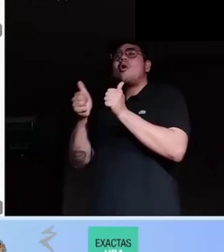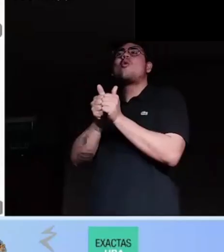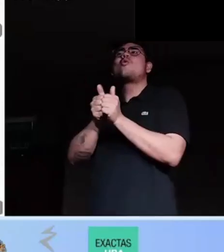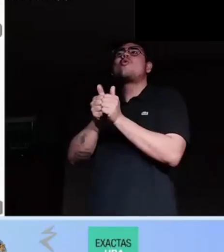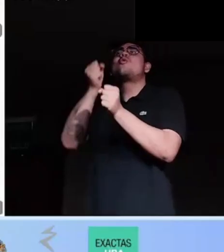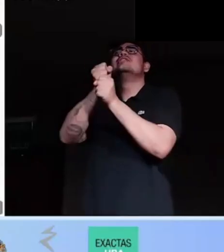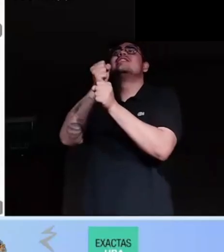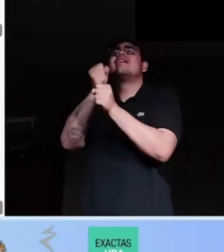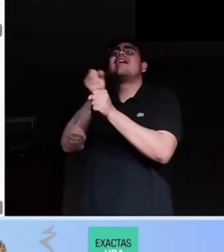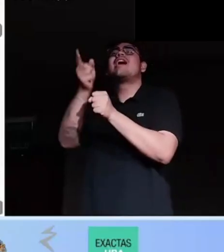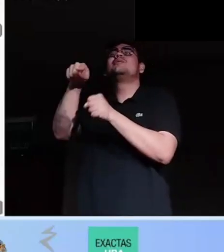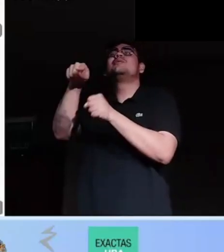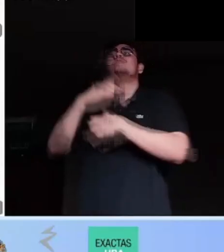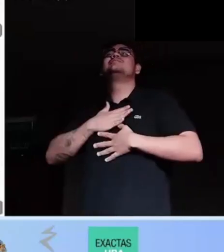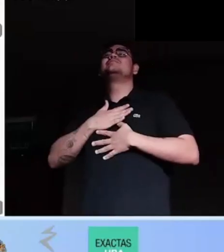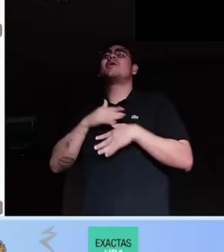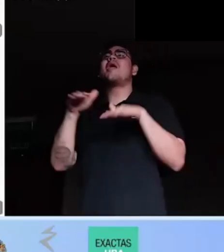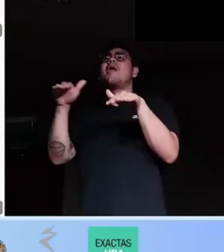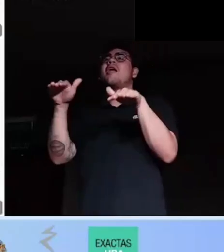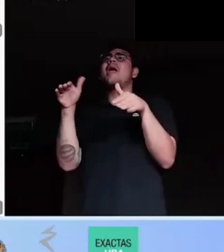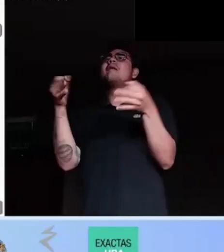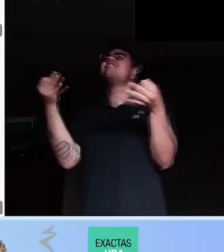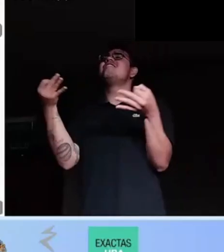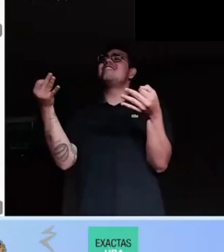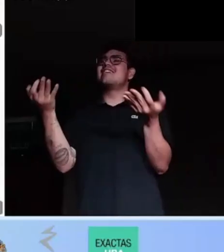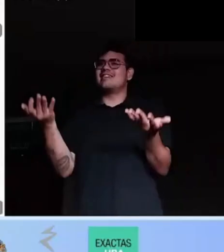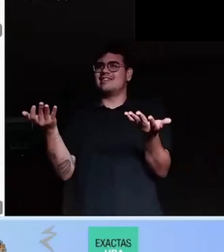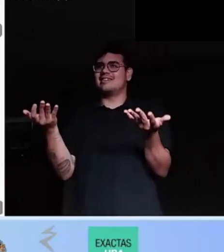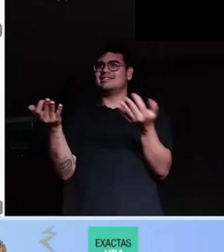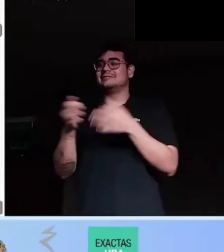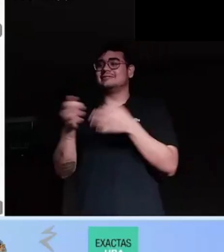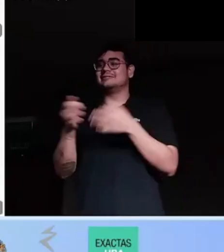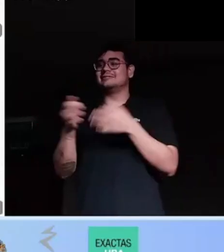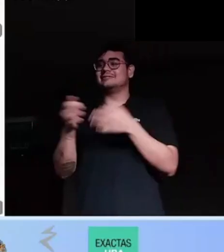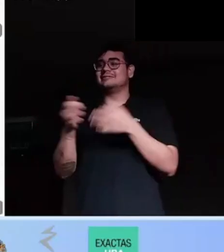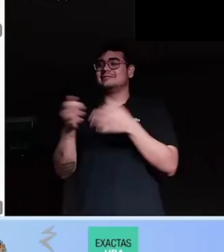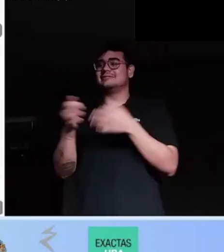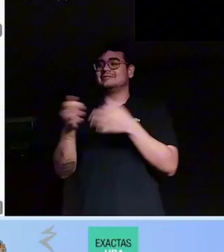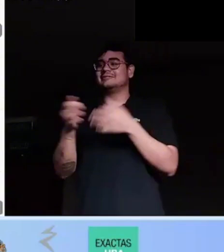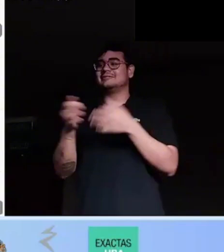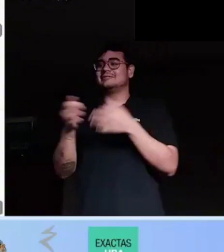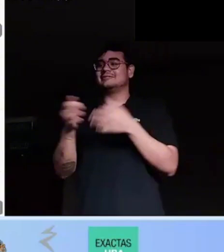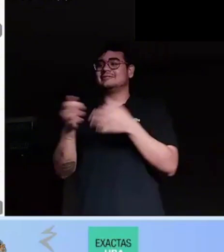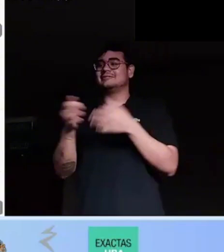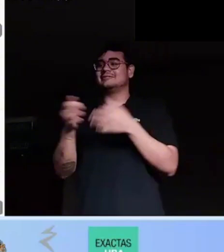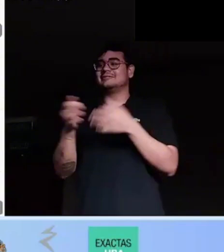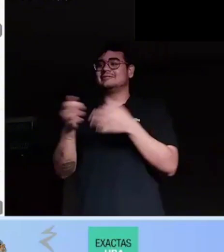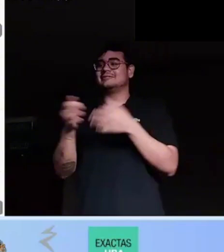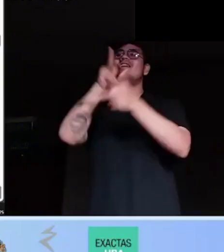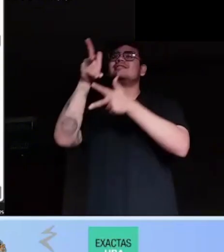un par de señas que han surgido, lo cual no significa que estén consolidadas todavía, ¿sí?